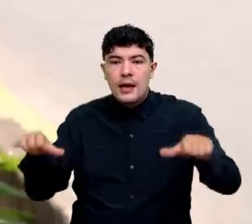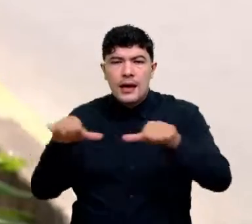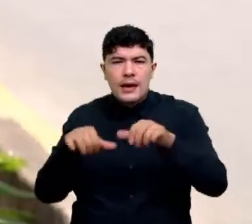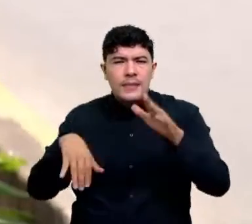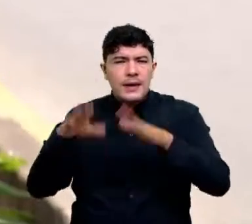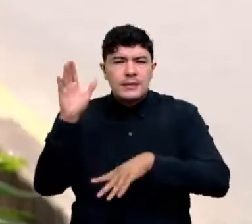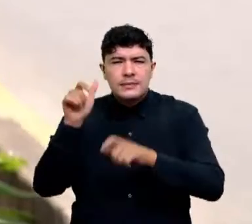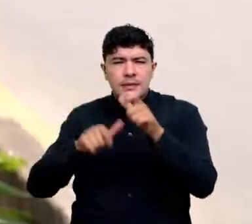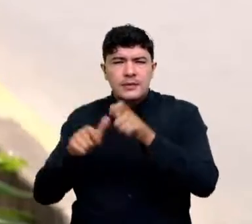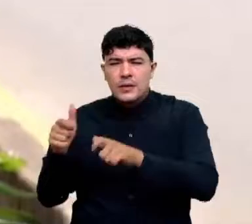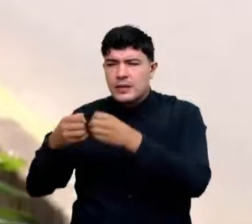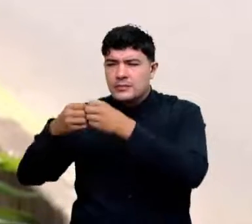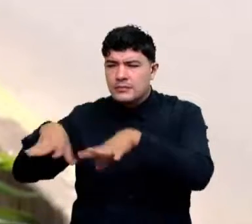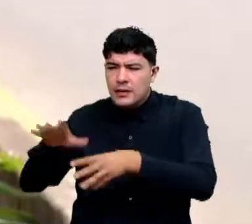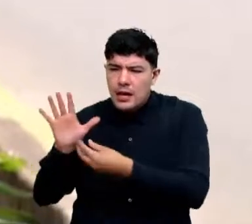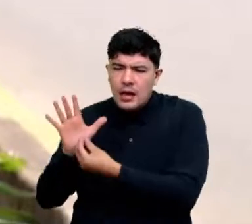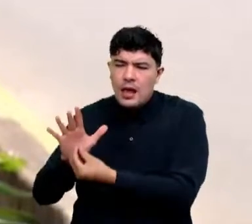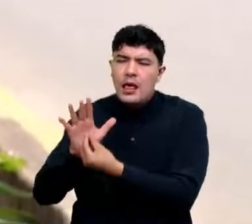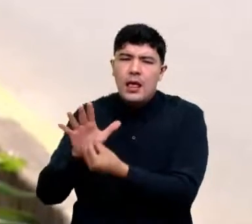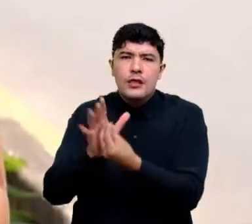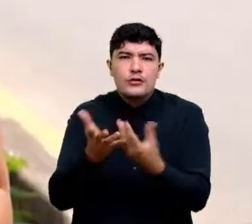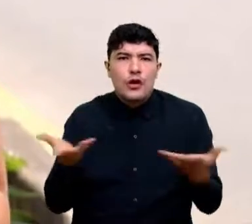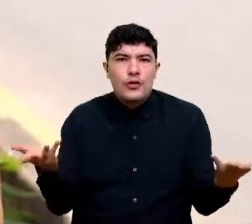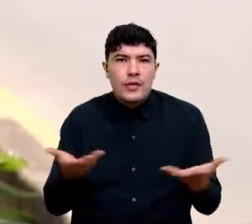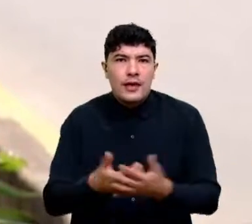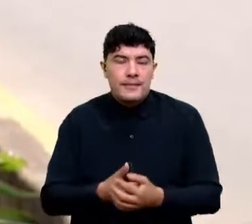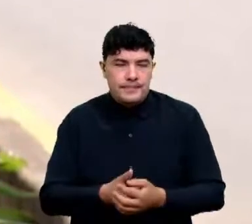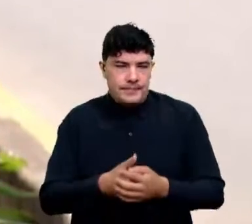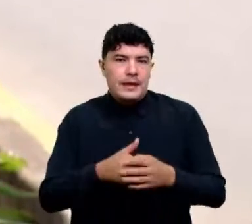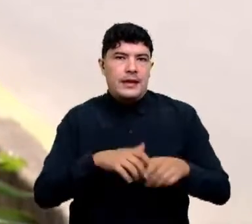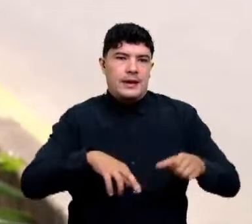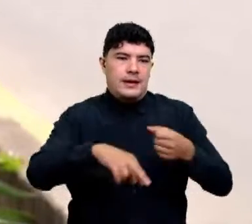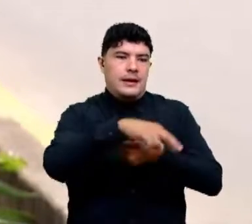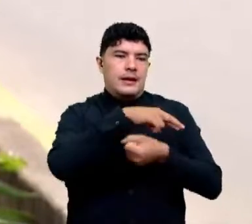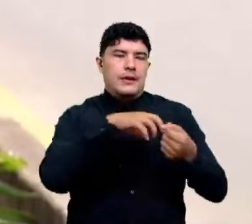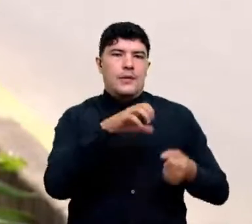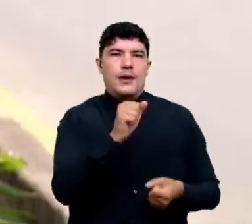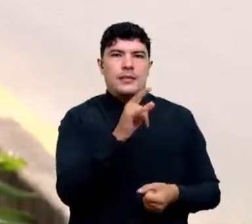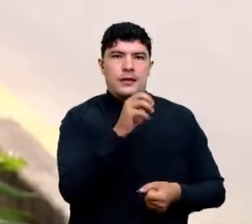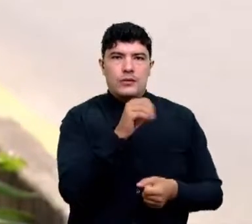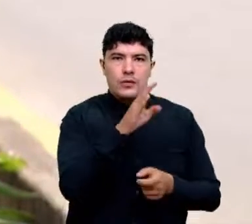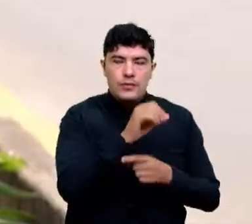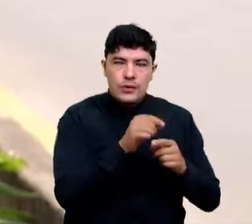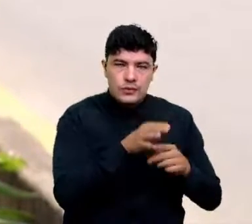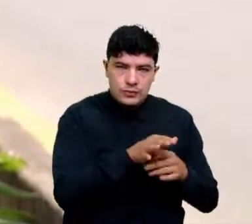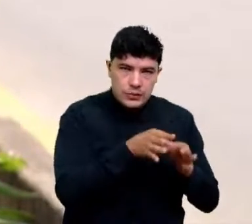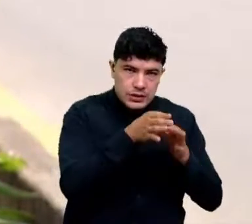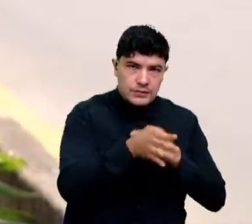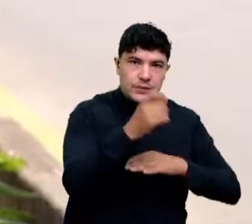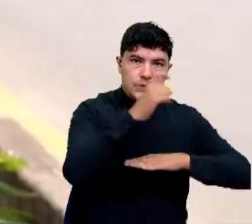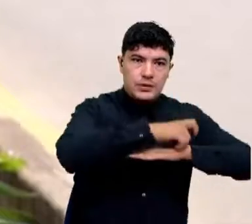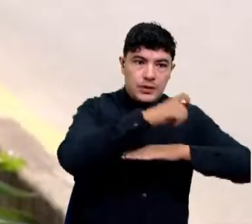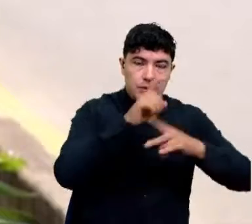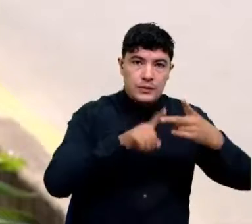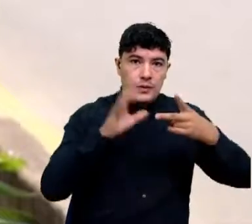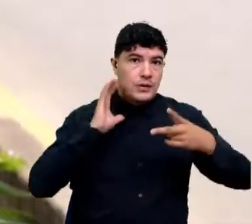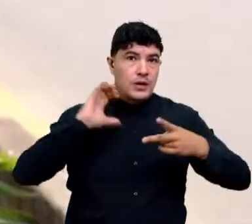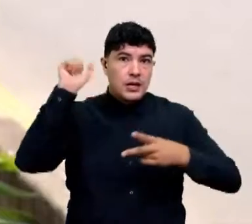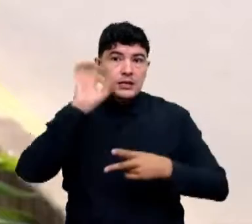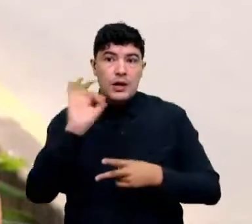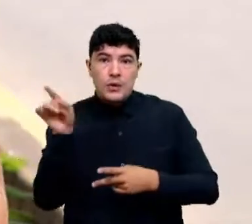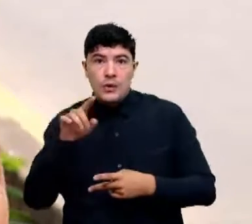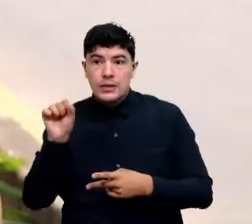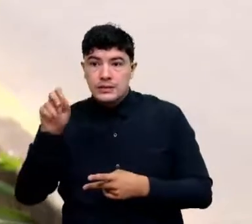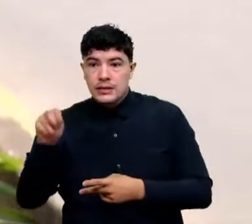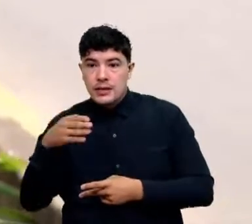personas desplazadas en el departamento es la parte del Catatumbo, sobre todo los municipios como Tibú, Ocaña y San Calixto.